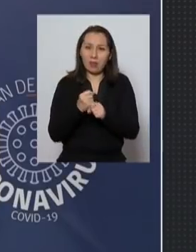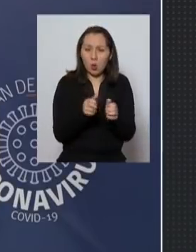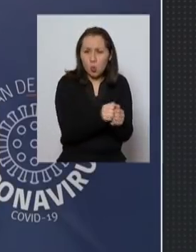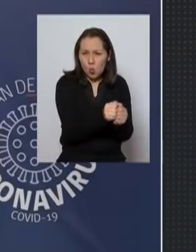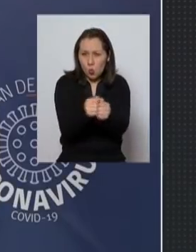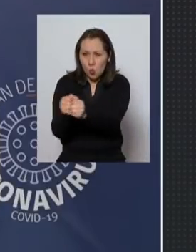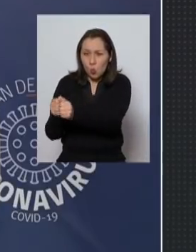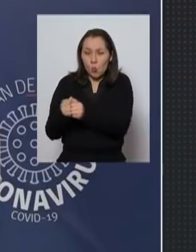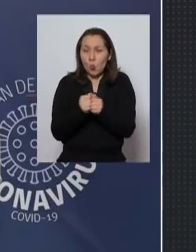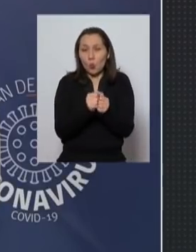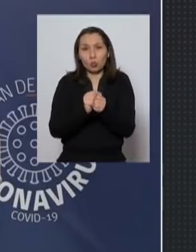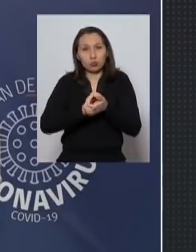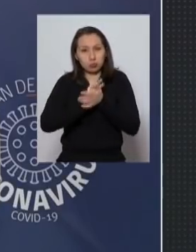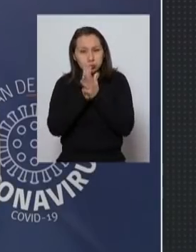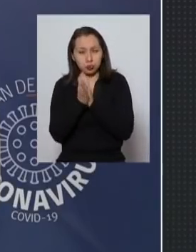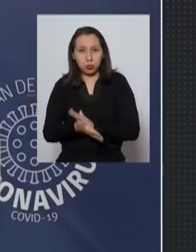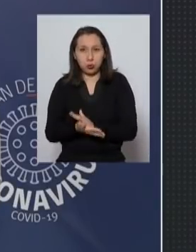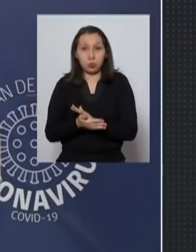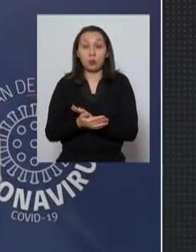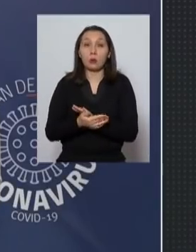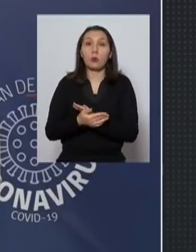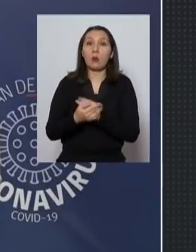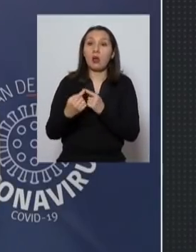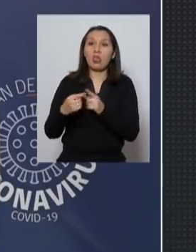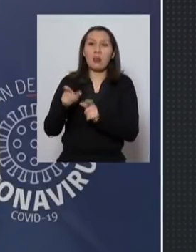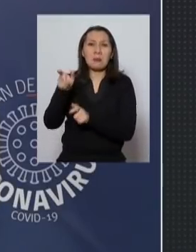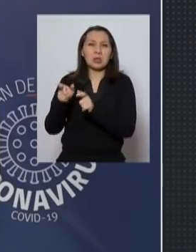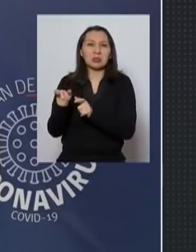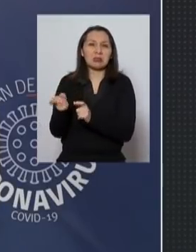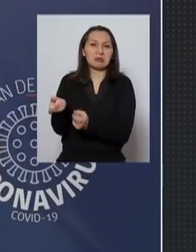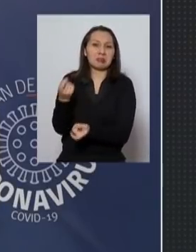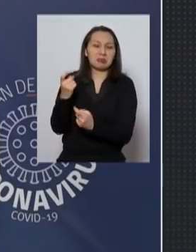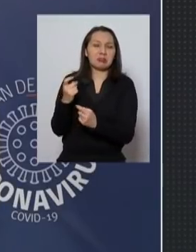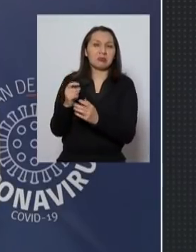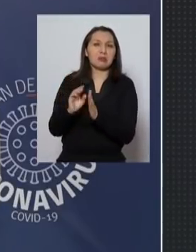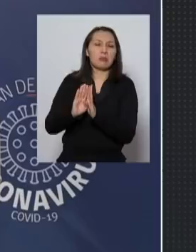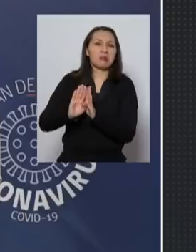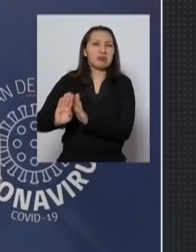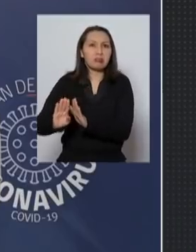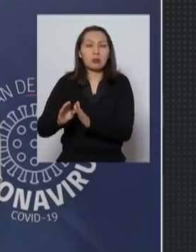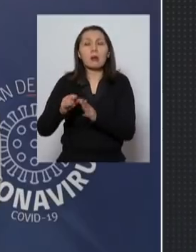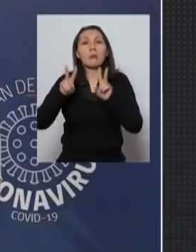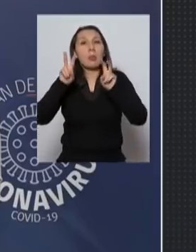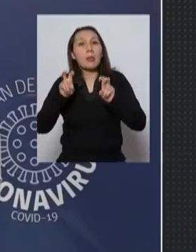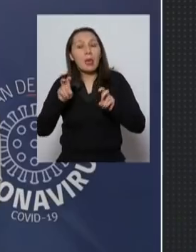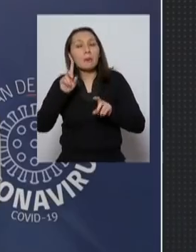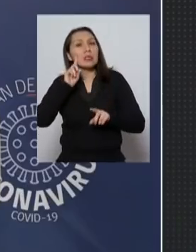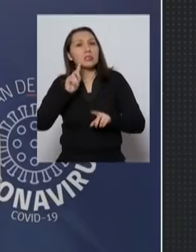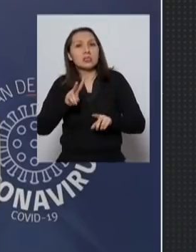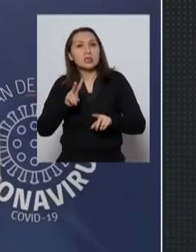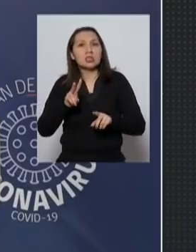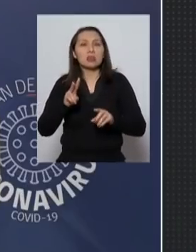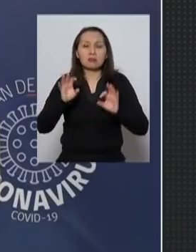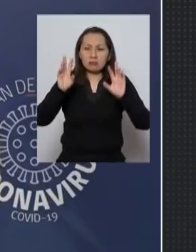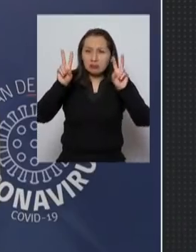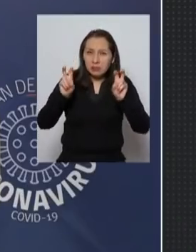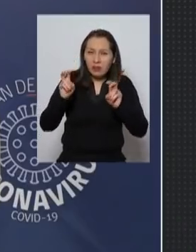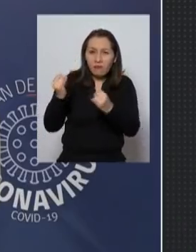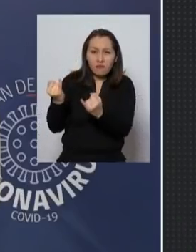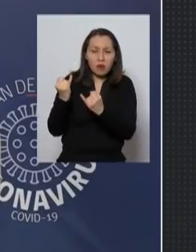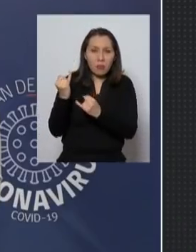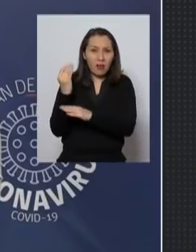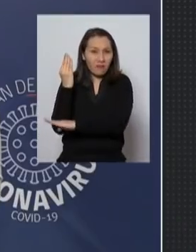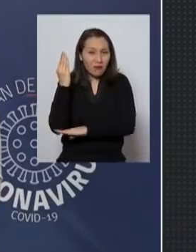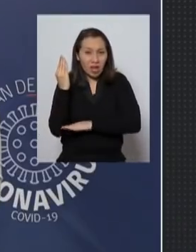todos juntos, y que las voces disonantes, sobre todo cuando están basadas en hechos o en datos que